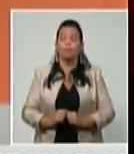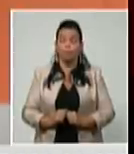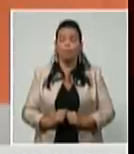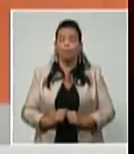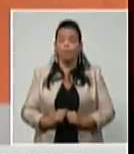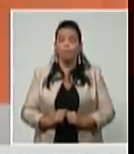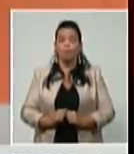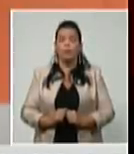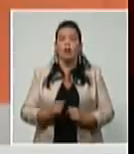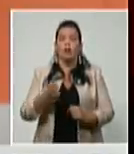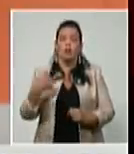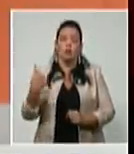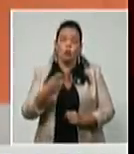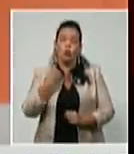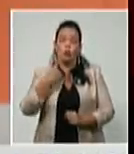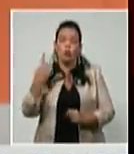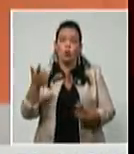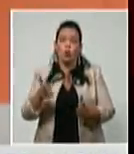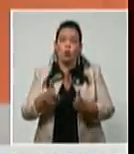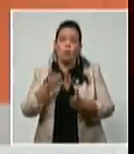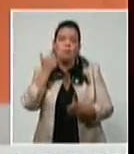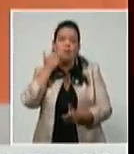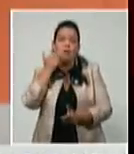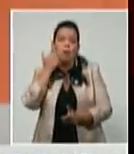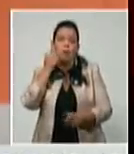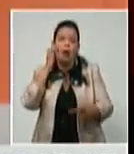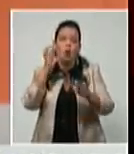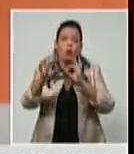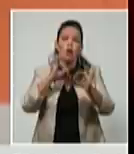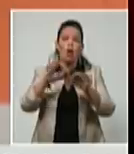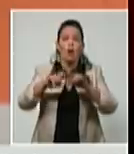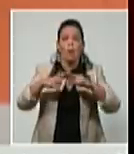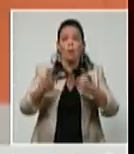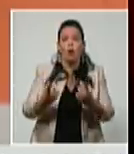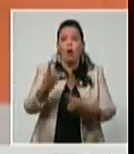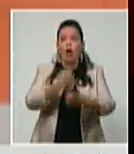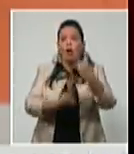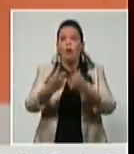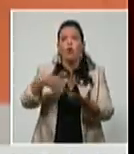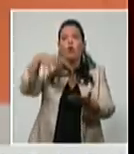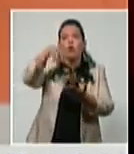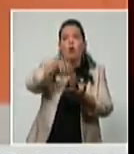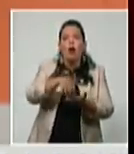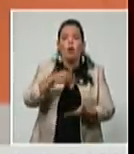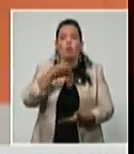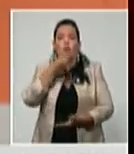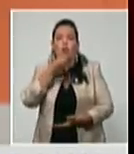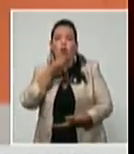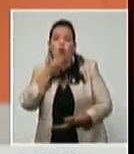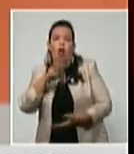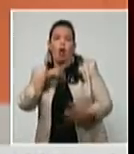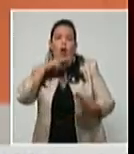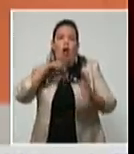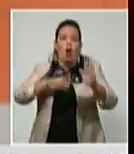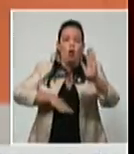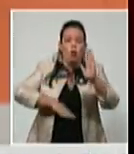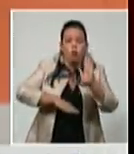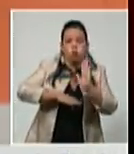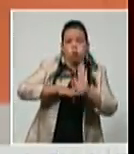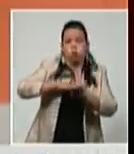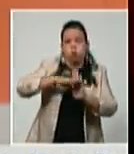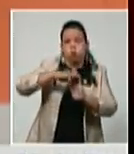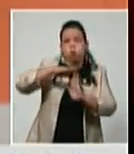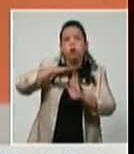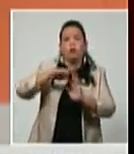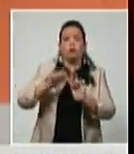haber inundaciones o que se pudiera añadir otras infecciones transmisibles,